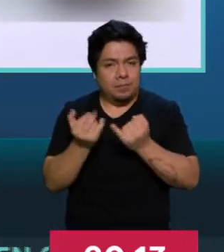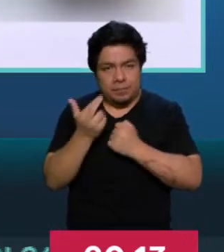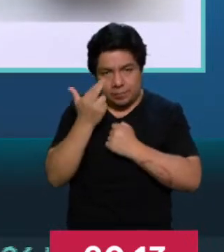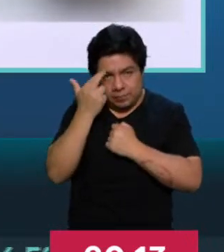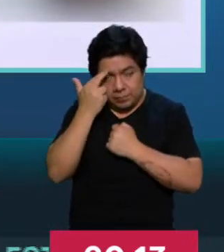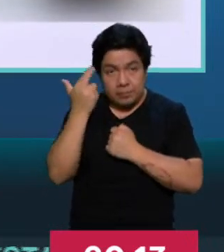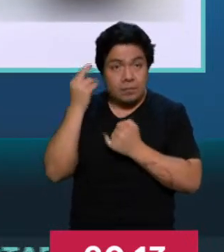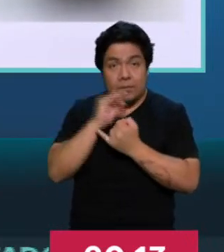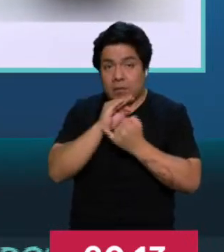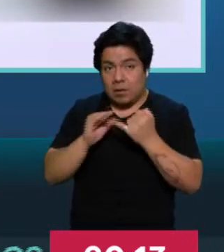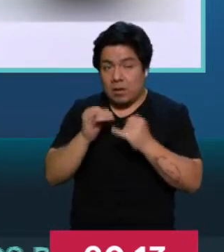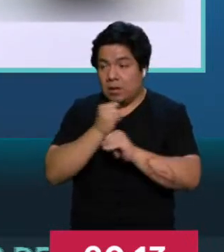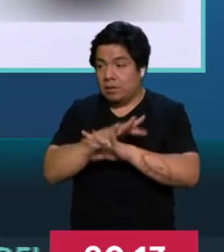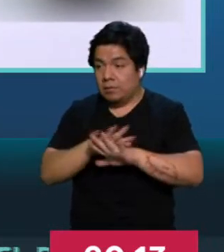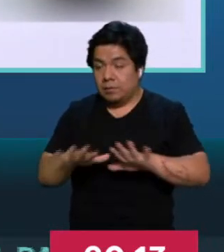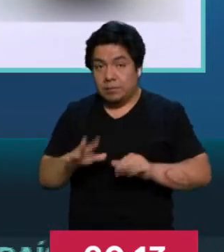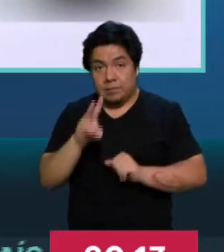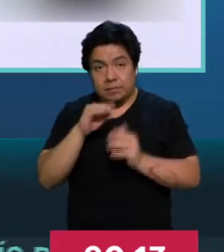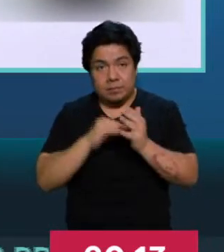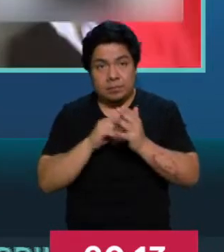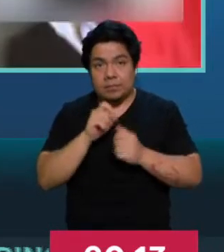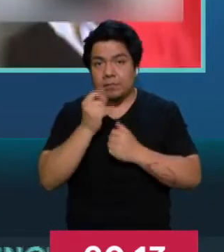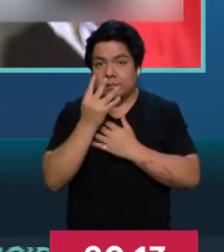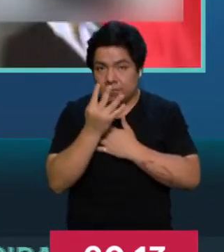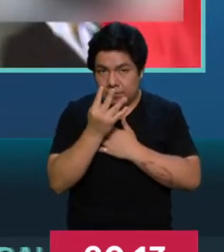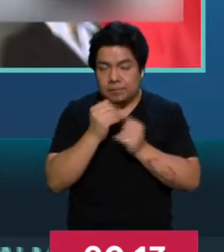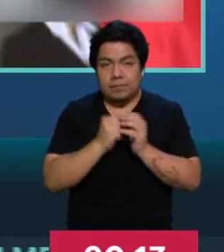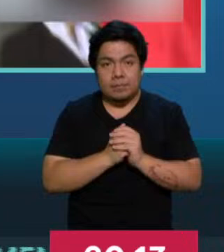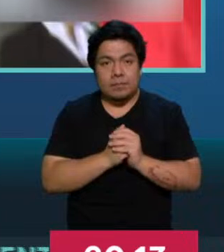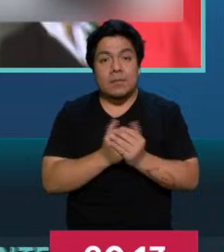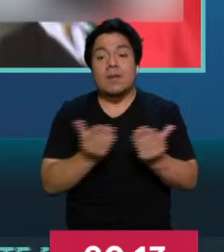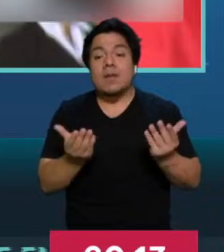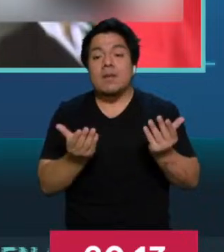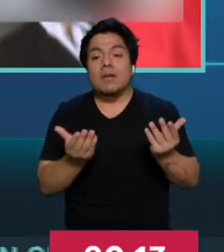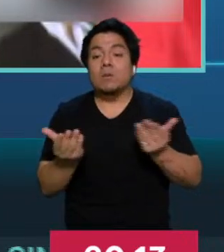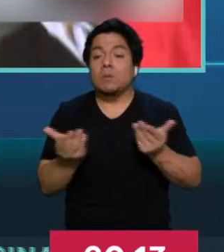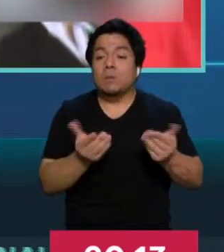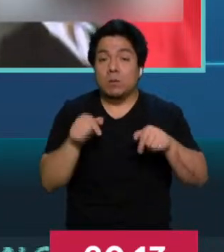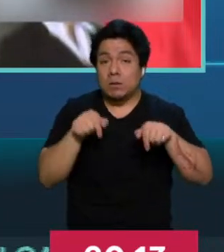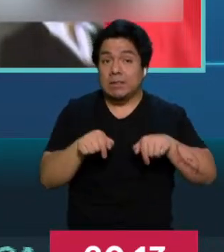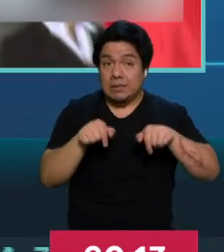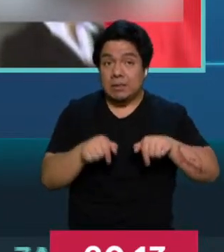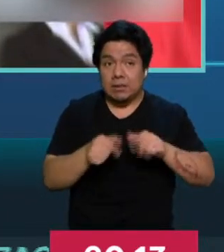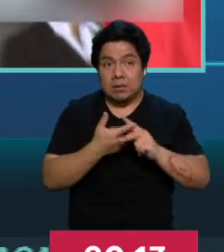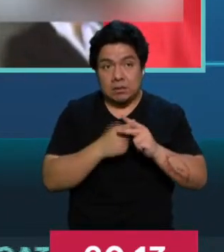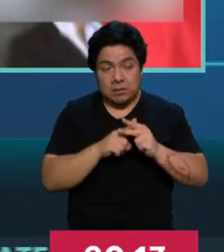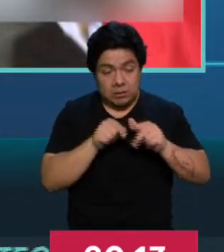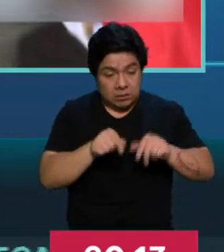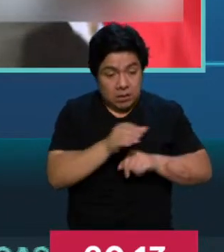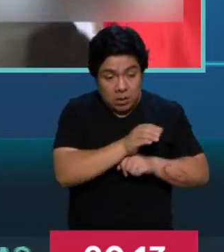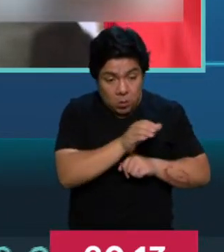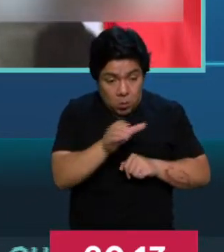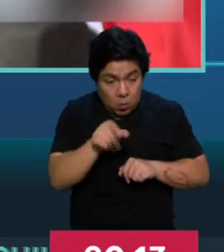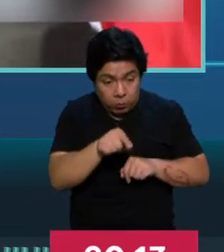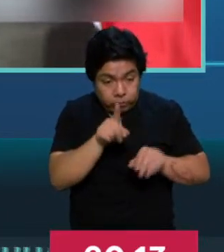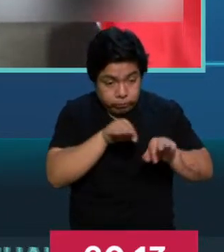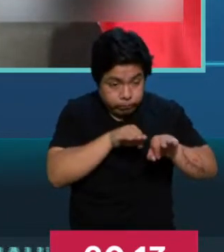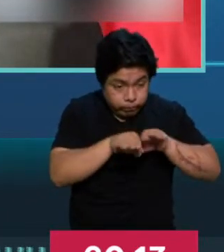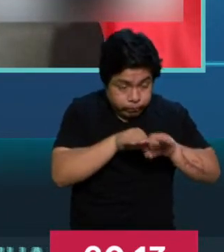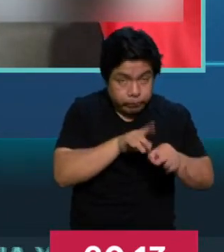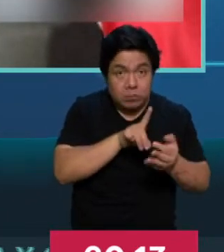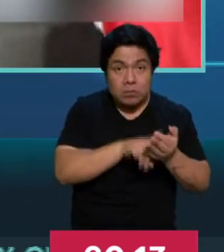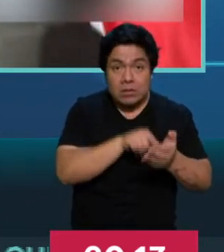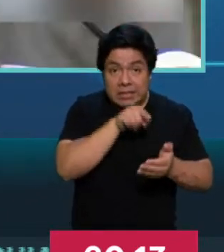informe presidencial del 2024. Y entonces partir del mundo campesino y partir